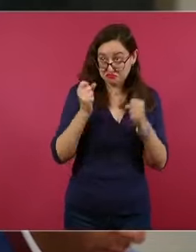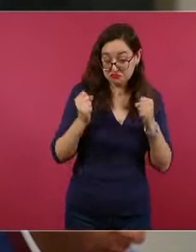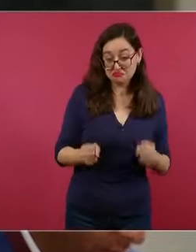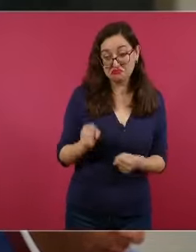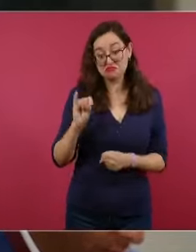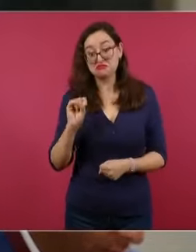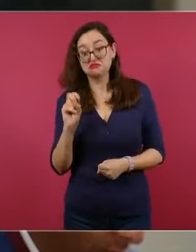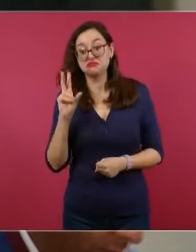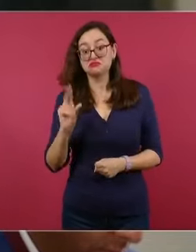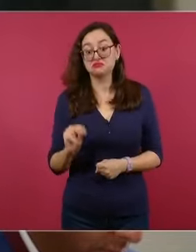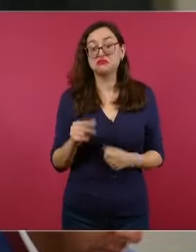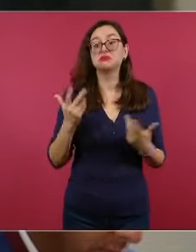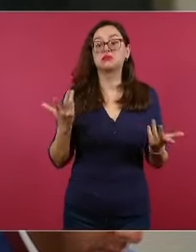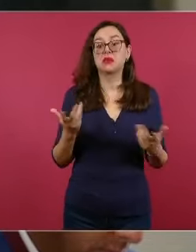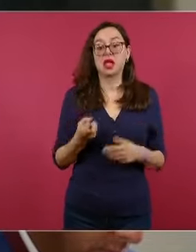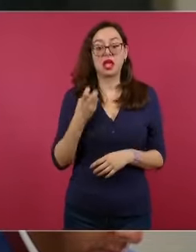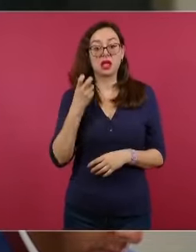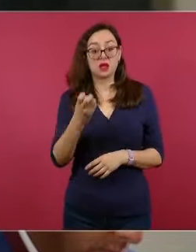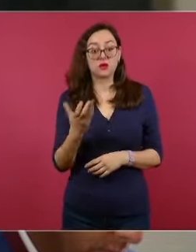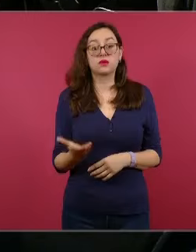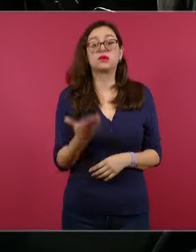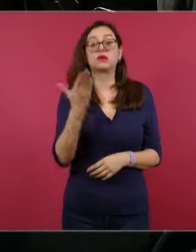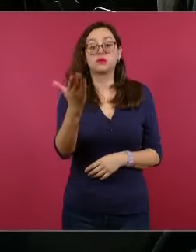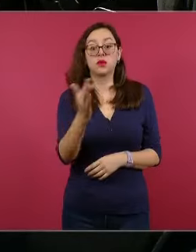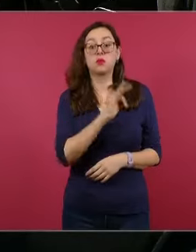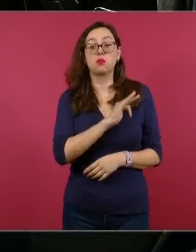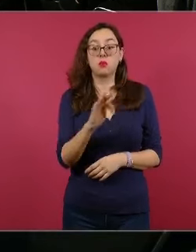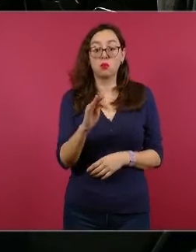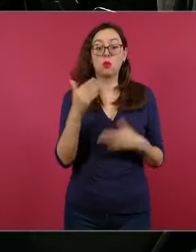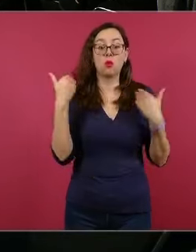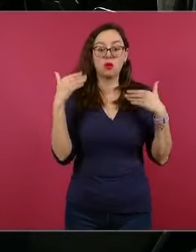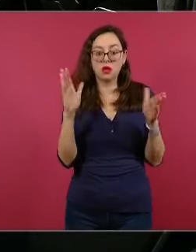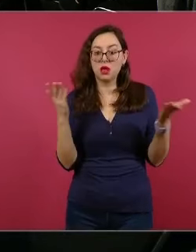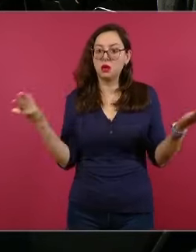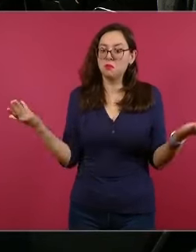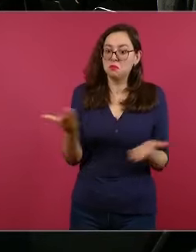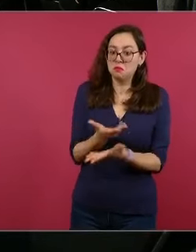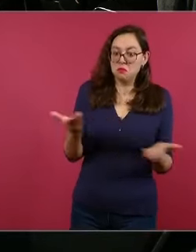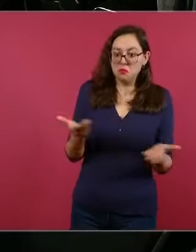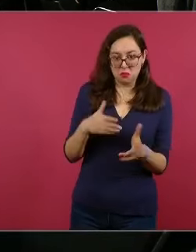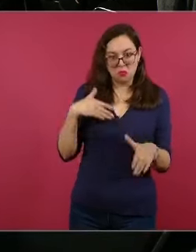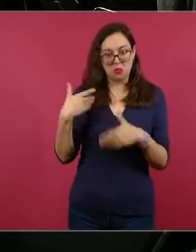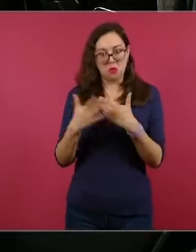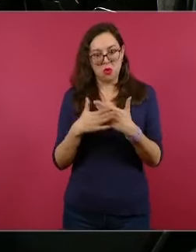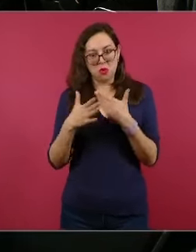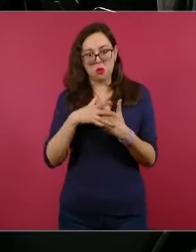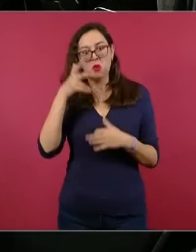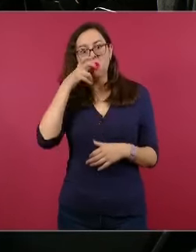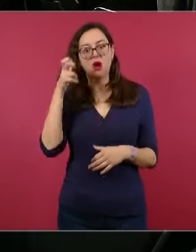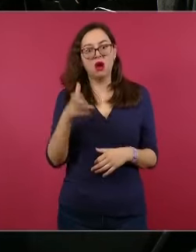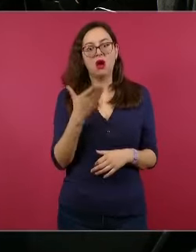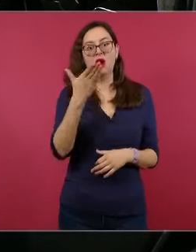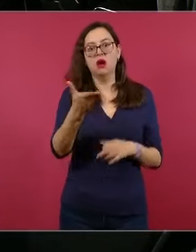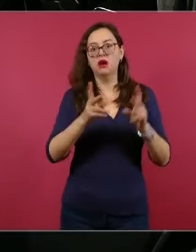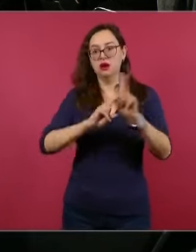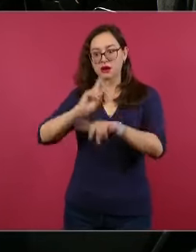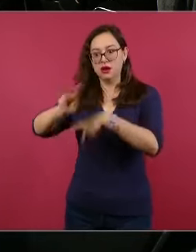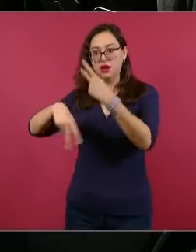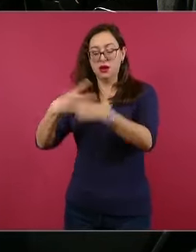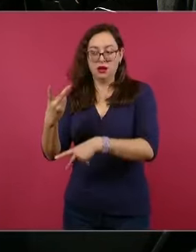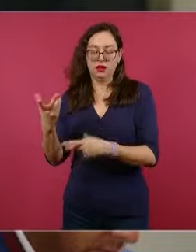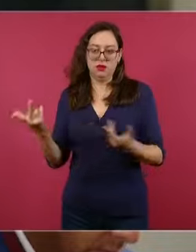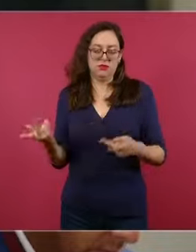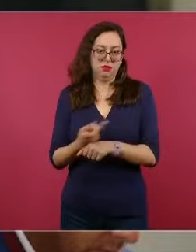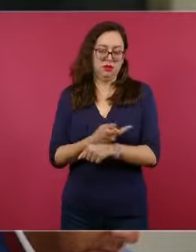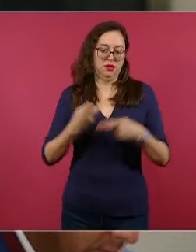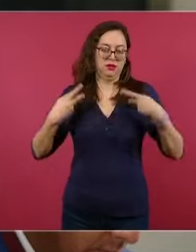pregunta es si es posible que usted pueda mediar y ahora que va para allá para que esta consulta se lleve a cabo porque no se hizo y tienen